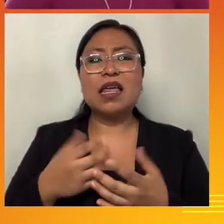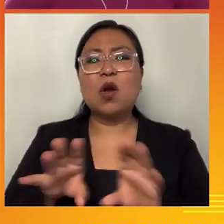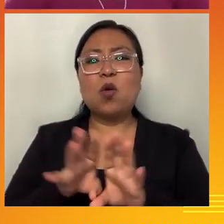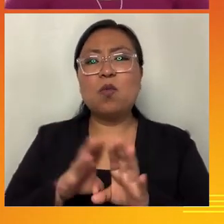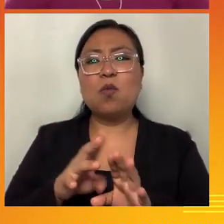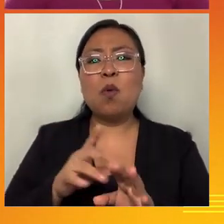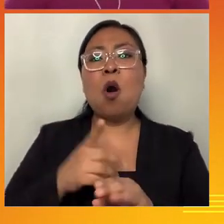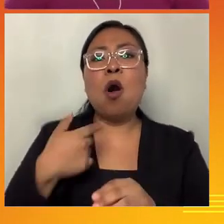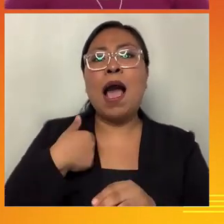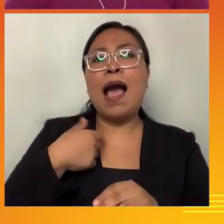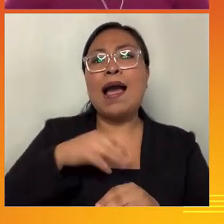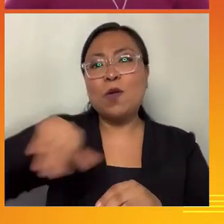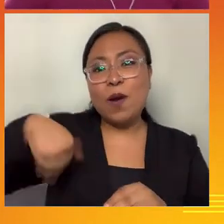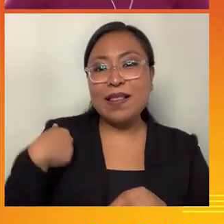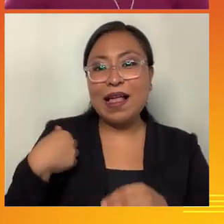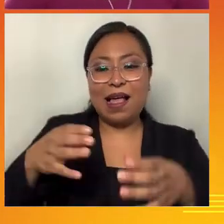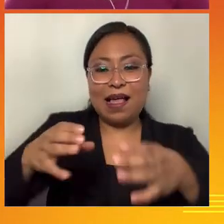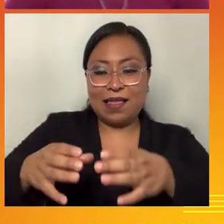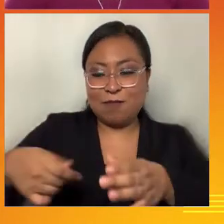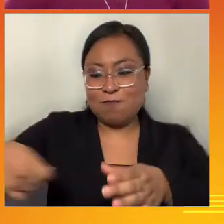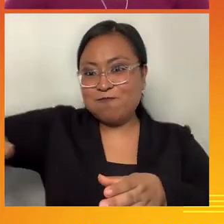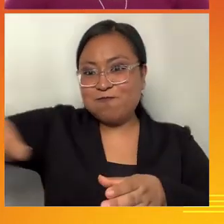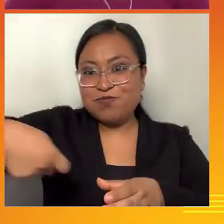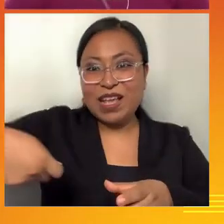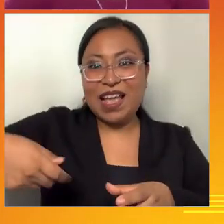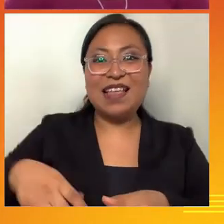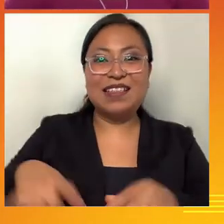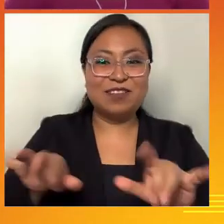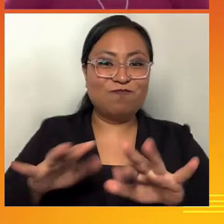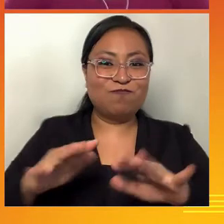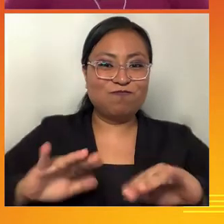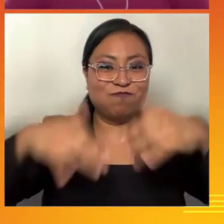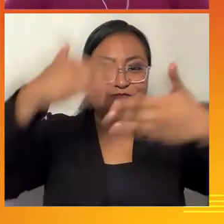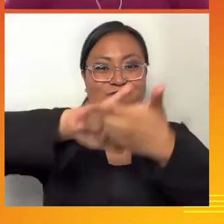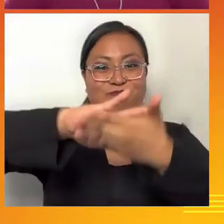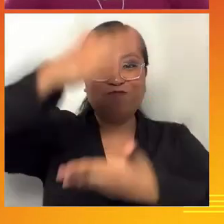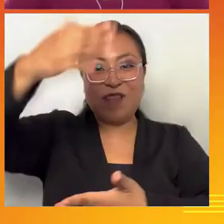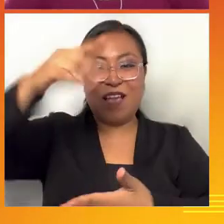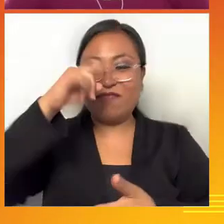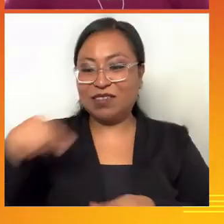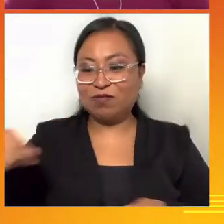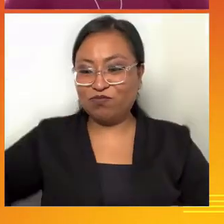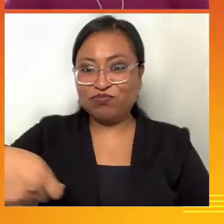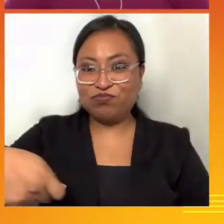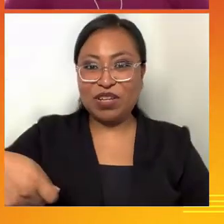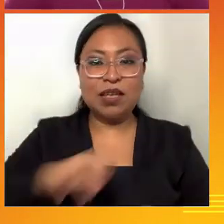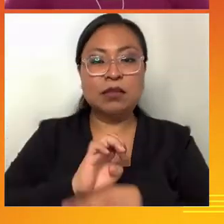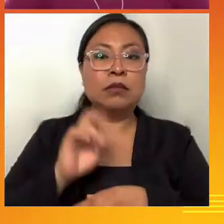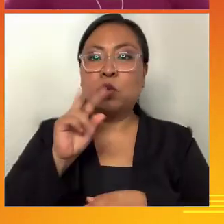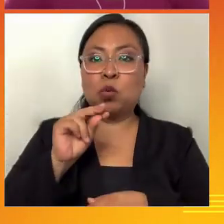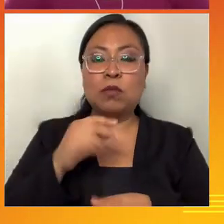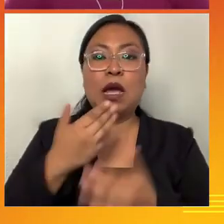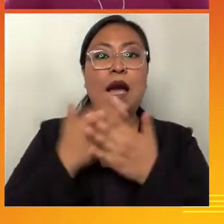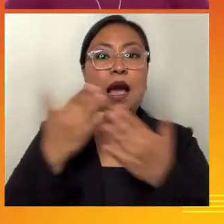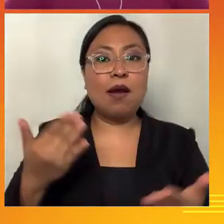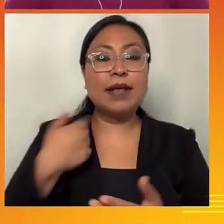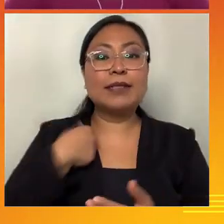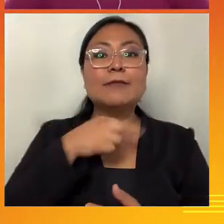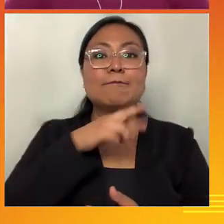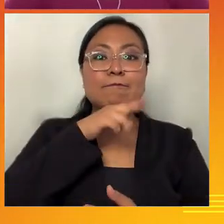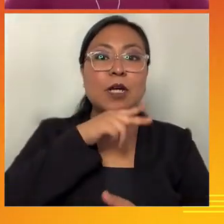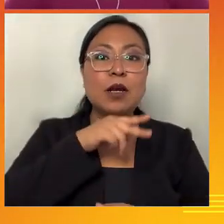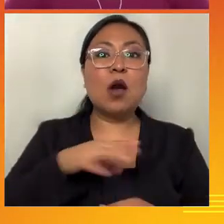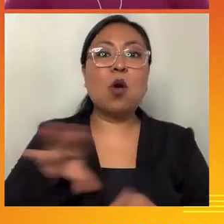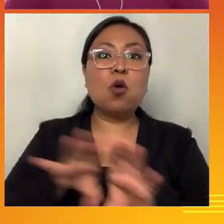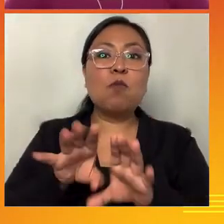guardado en un disco duro, en un USB, en un archivo físico, pues ahora ya nos preocupamos un poquito más por mantener